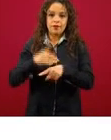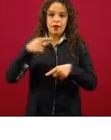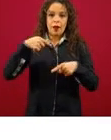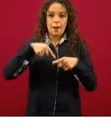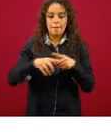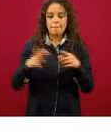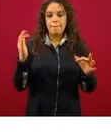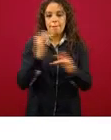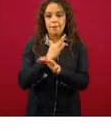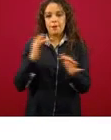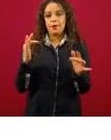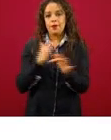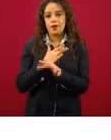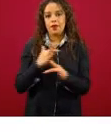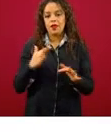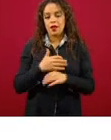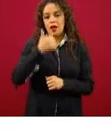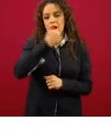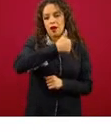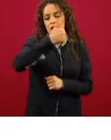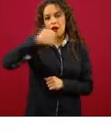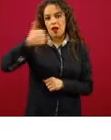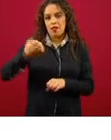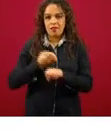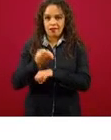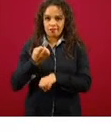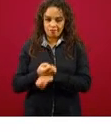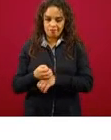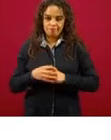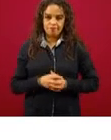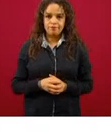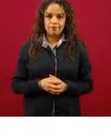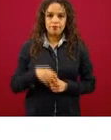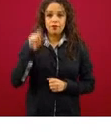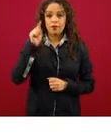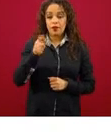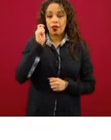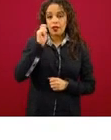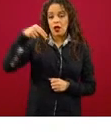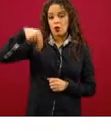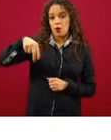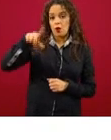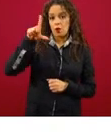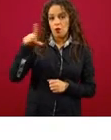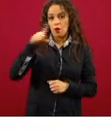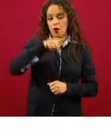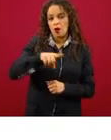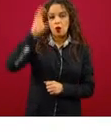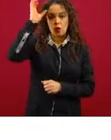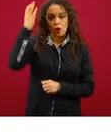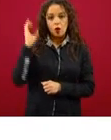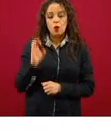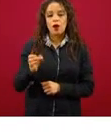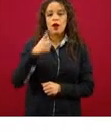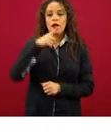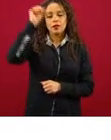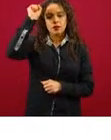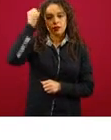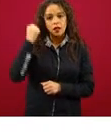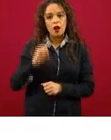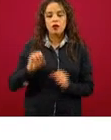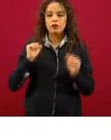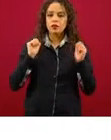la movilidad en todos y cada uno de ellos, haciendo énfasis en Nuevo León, Coahuila, Sinaloa, Hidalgo, Durango, Chiapas, Baja